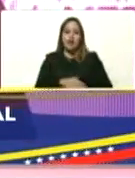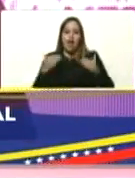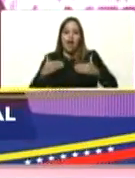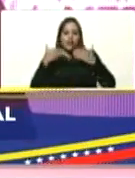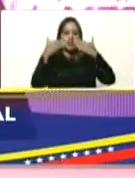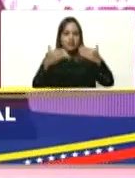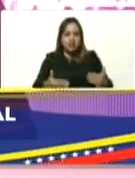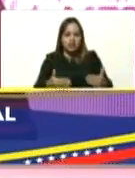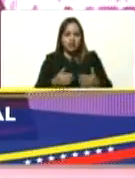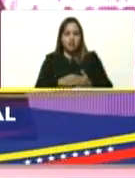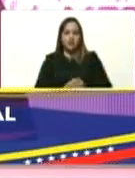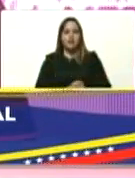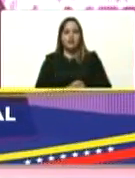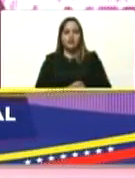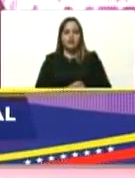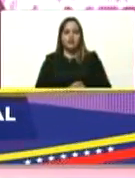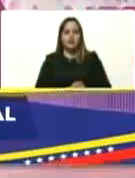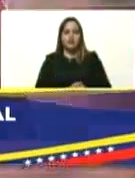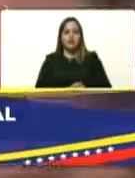avanzar